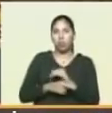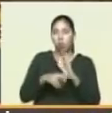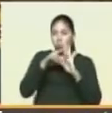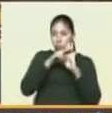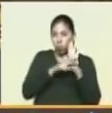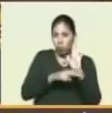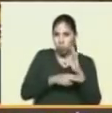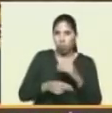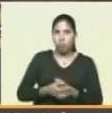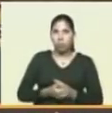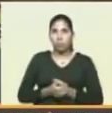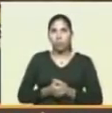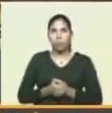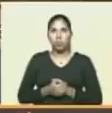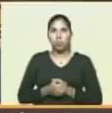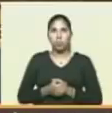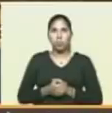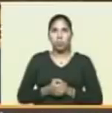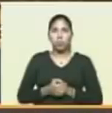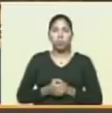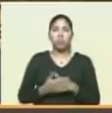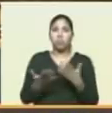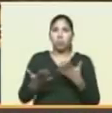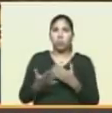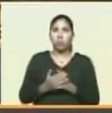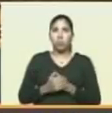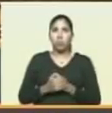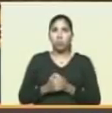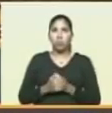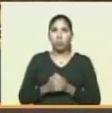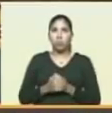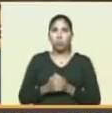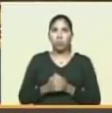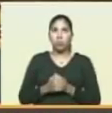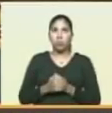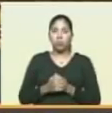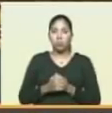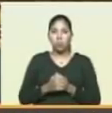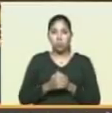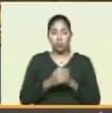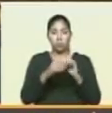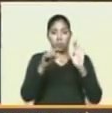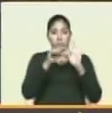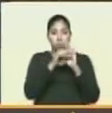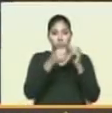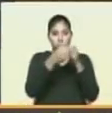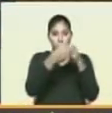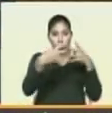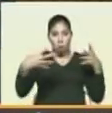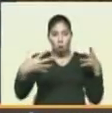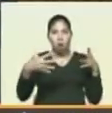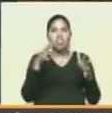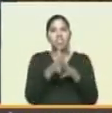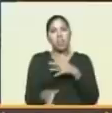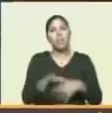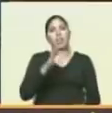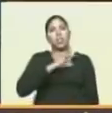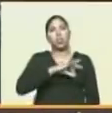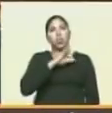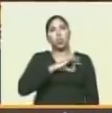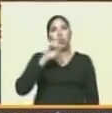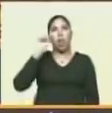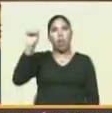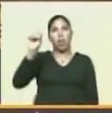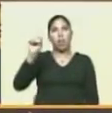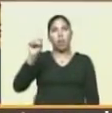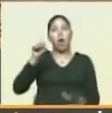en sus reglamentos. Uso reglamento que se atrevieron a describir un concepto del socialismo. Artículo 4 del